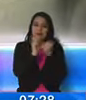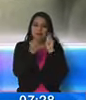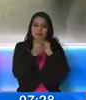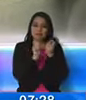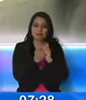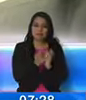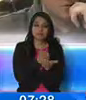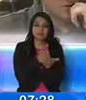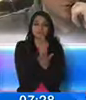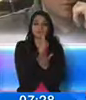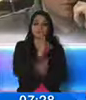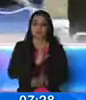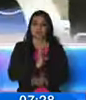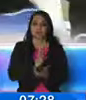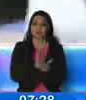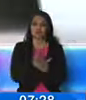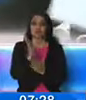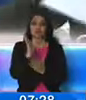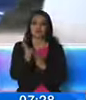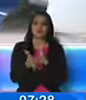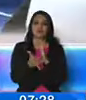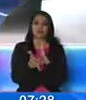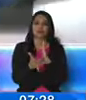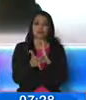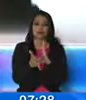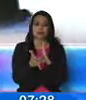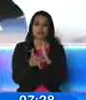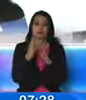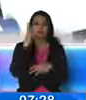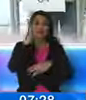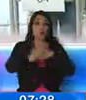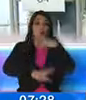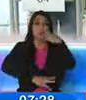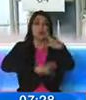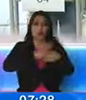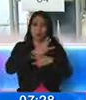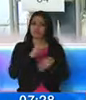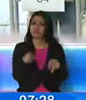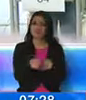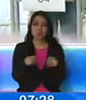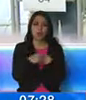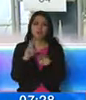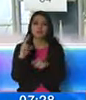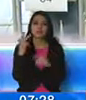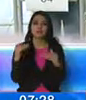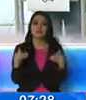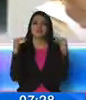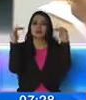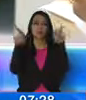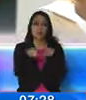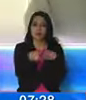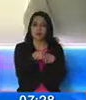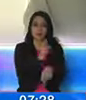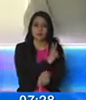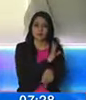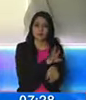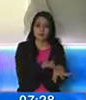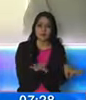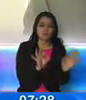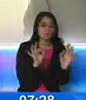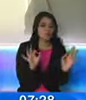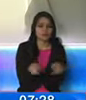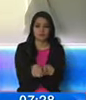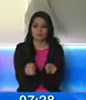a las carreras técnicas y tecnológicas superiores, que a nivel mundial son consideradas como educación de tercer nivel. La